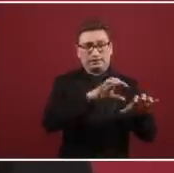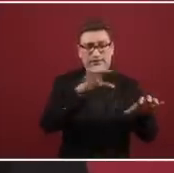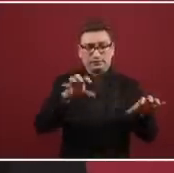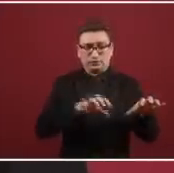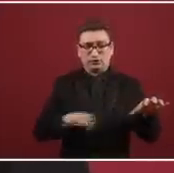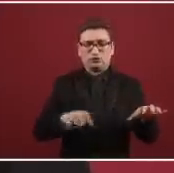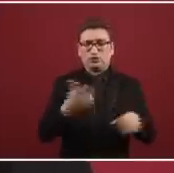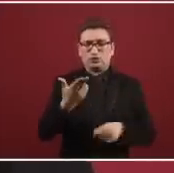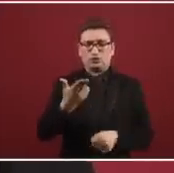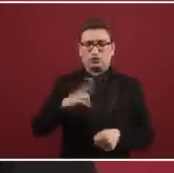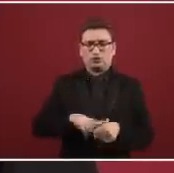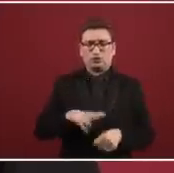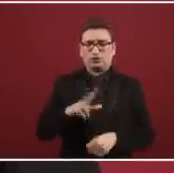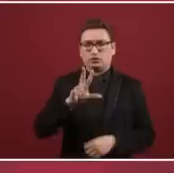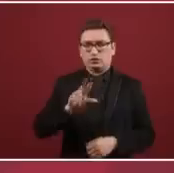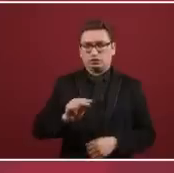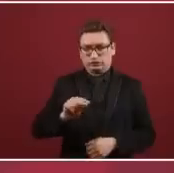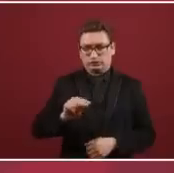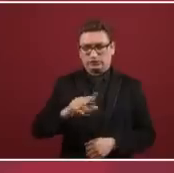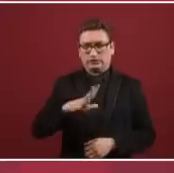hay